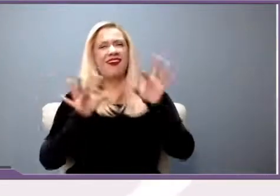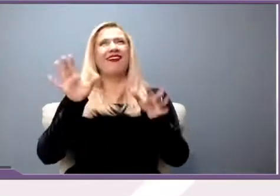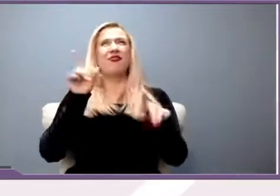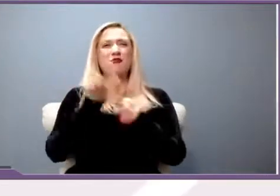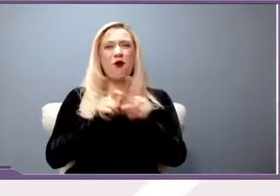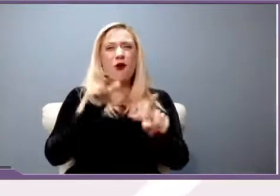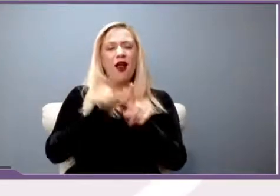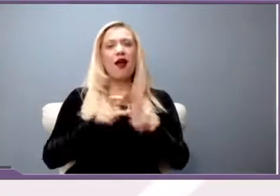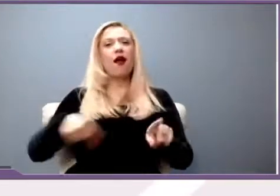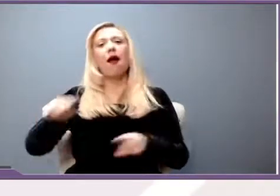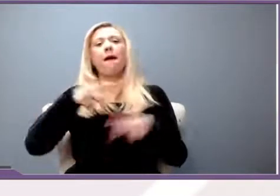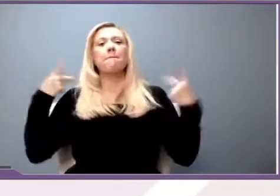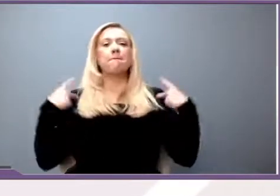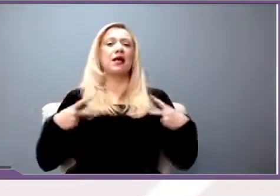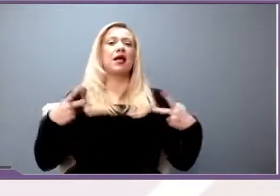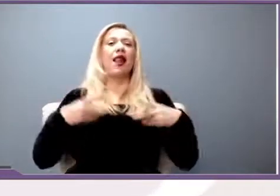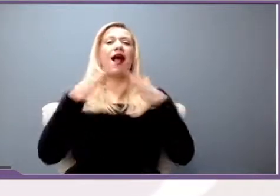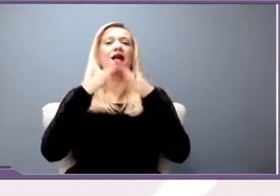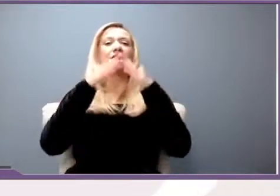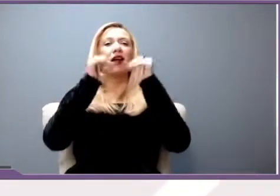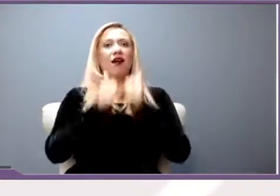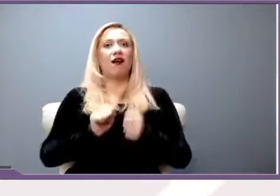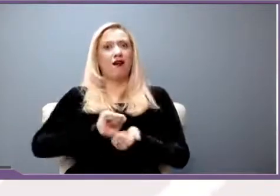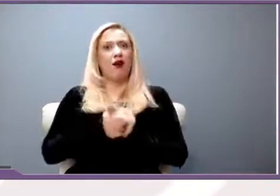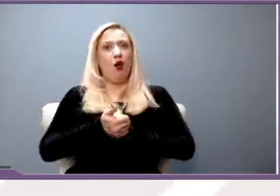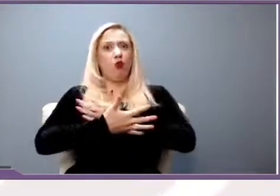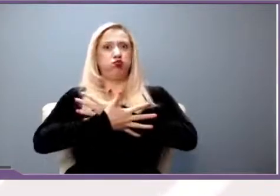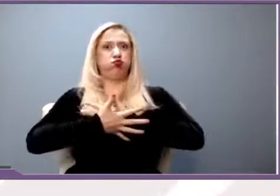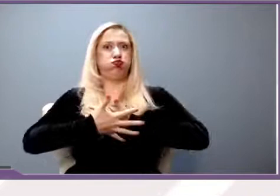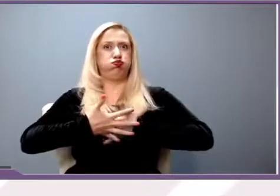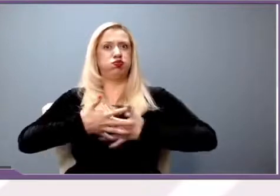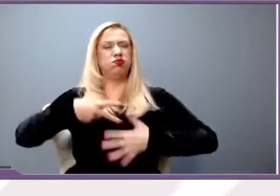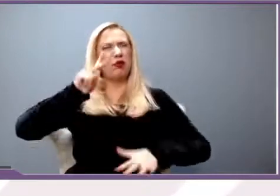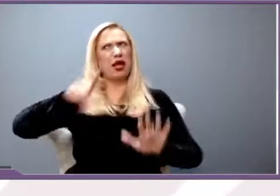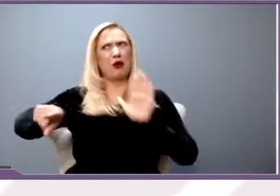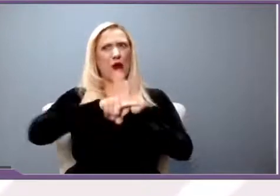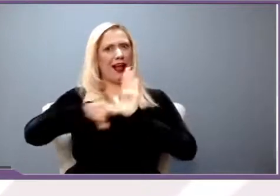todo el mundo está engordando, pero además desde un aspecto súper negativo, ¿no?